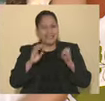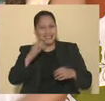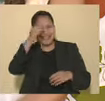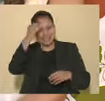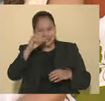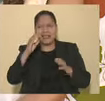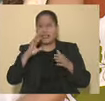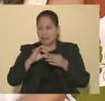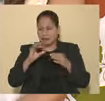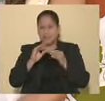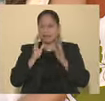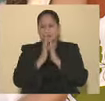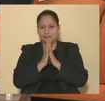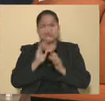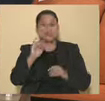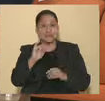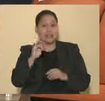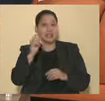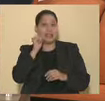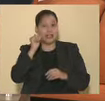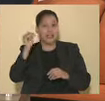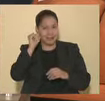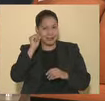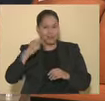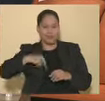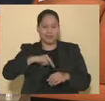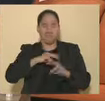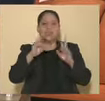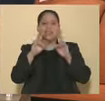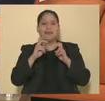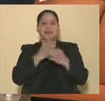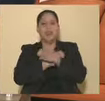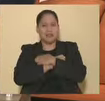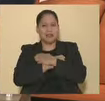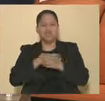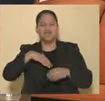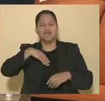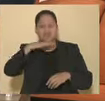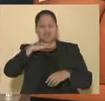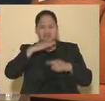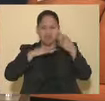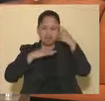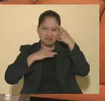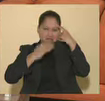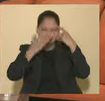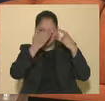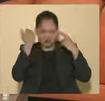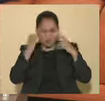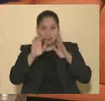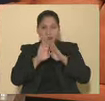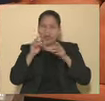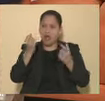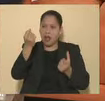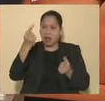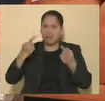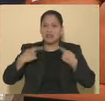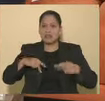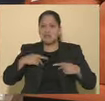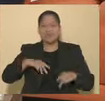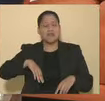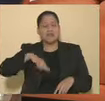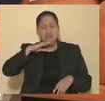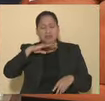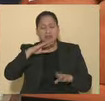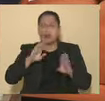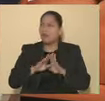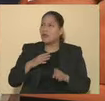todo, por favor. Pues sí, bueno, ayer traíamos el tema de la educación inconsciente, donde veíamos cómo la gente no se percata que